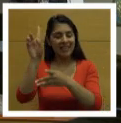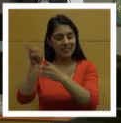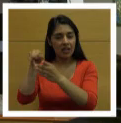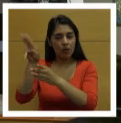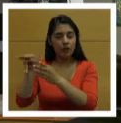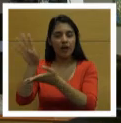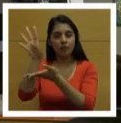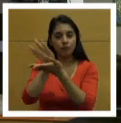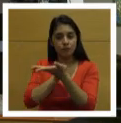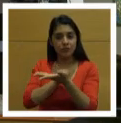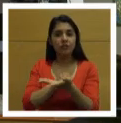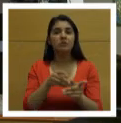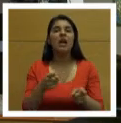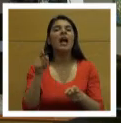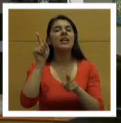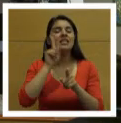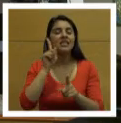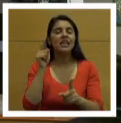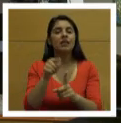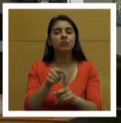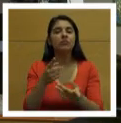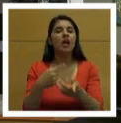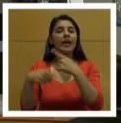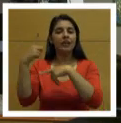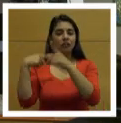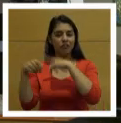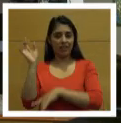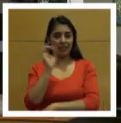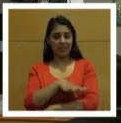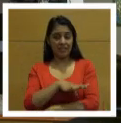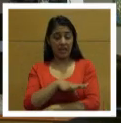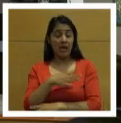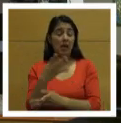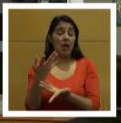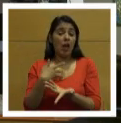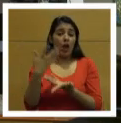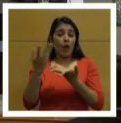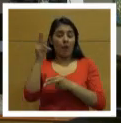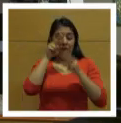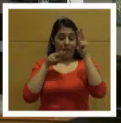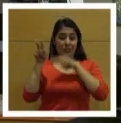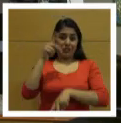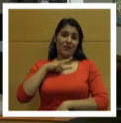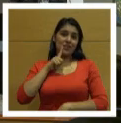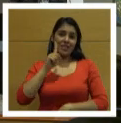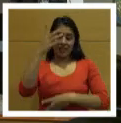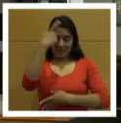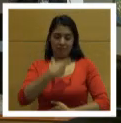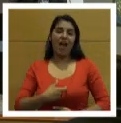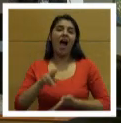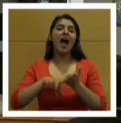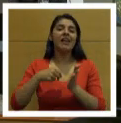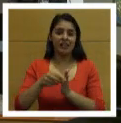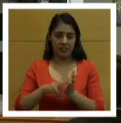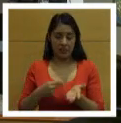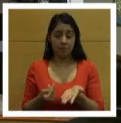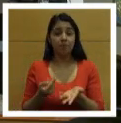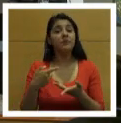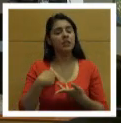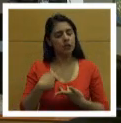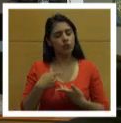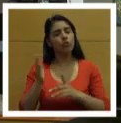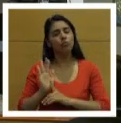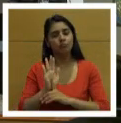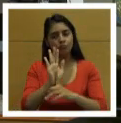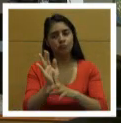se refiere a la historia de Chile a la manera como la ve el pintor. Y esto como una muestra de gratitud